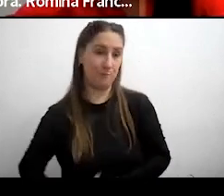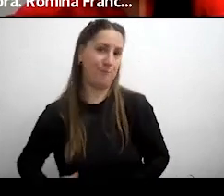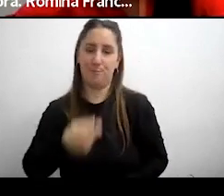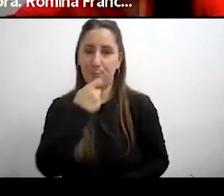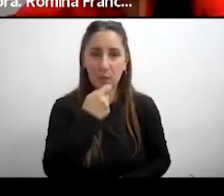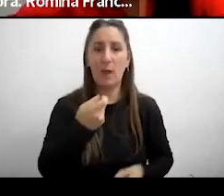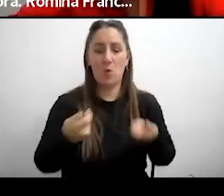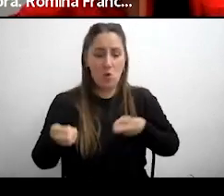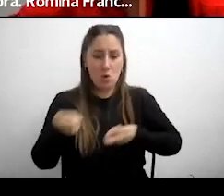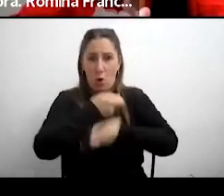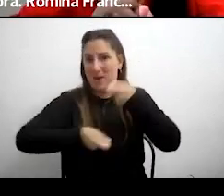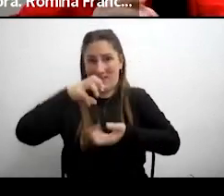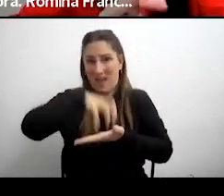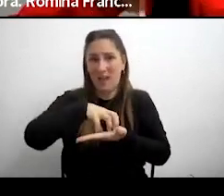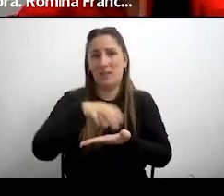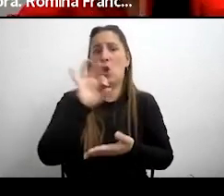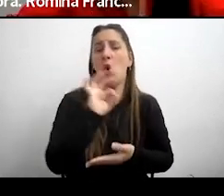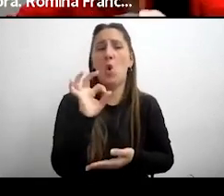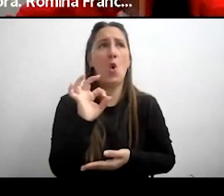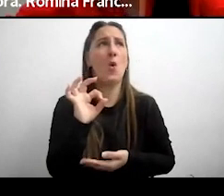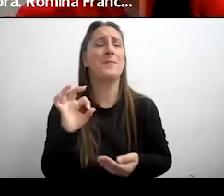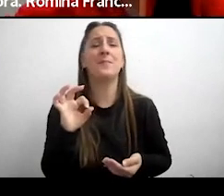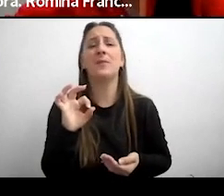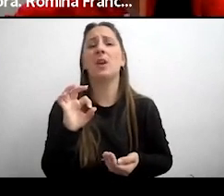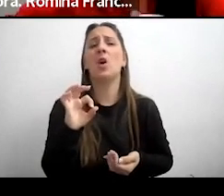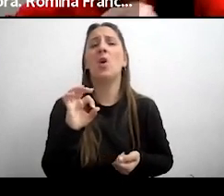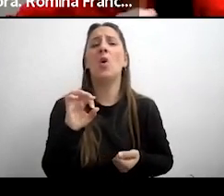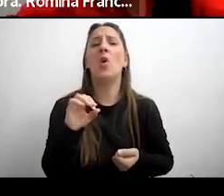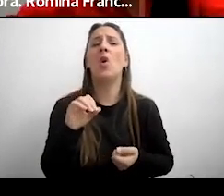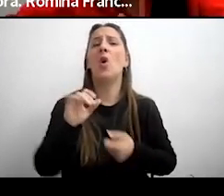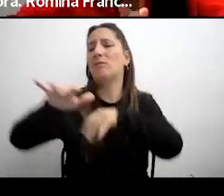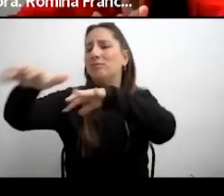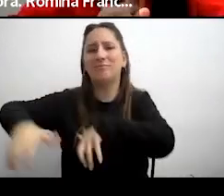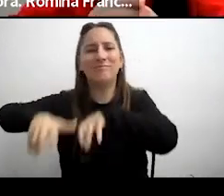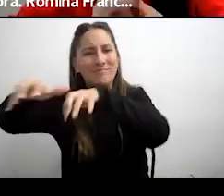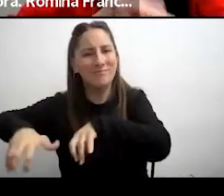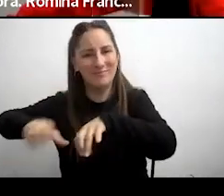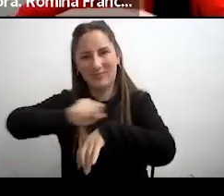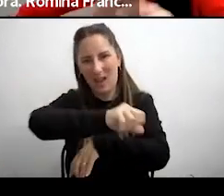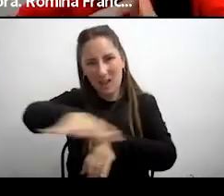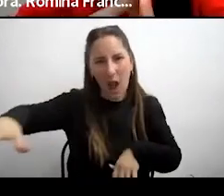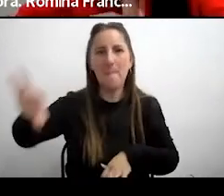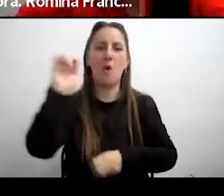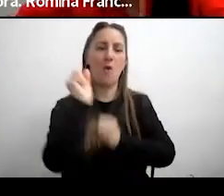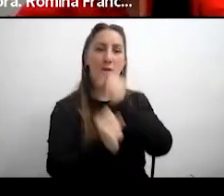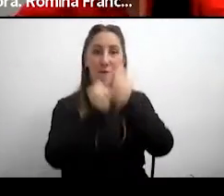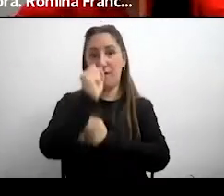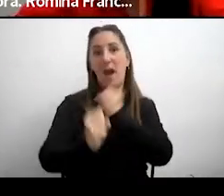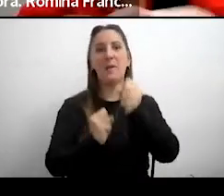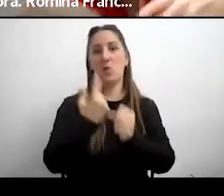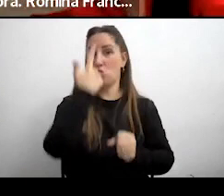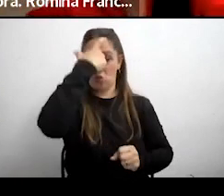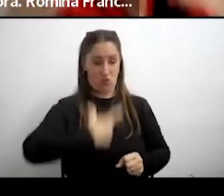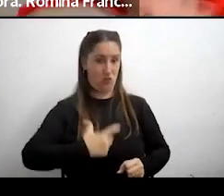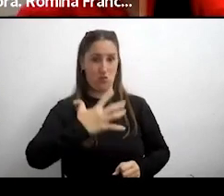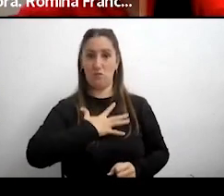un comerciante, puede ser una explotación agropecuaria, una fábrica que pertenece a una persona humana,